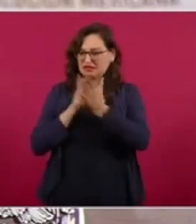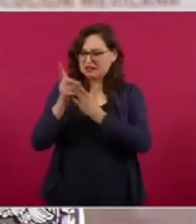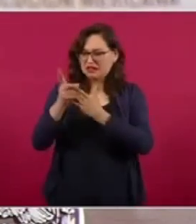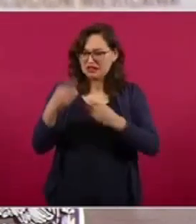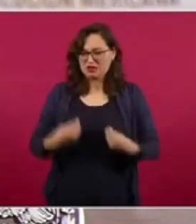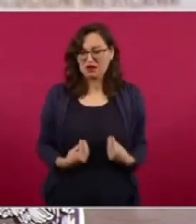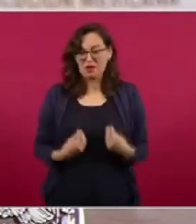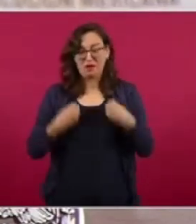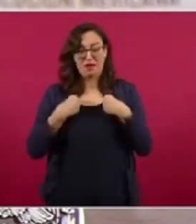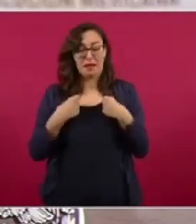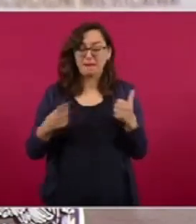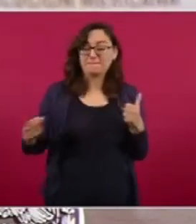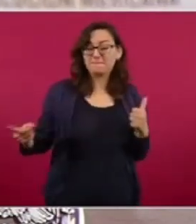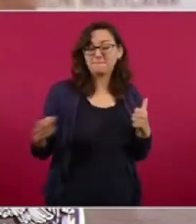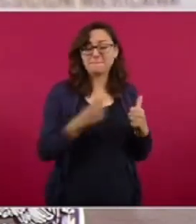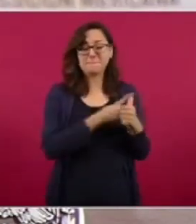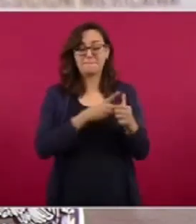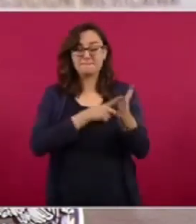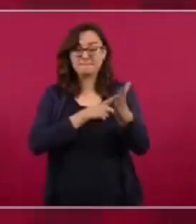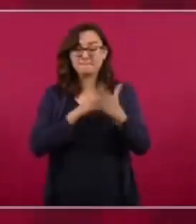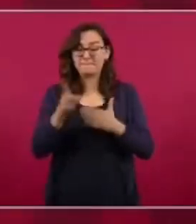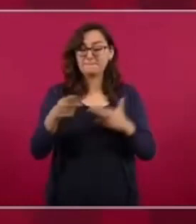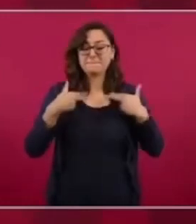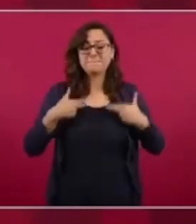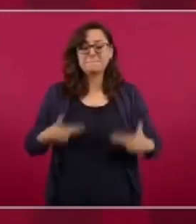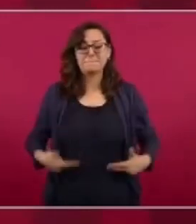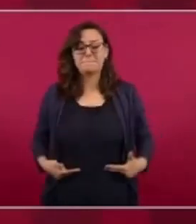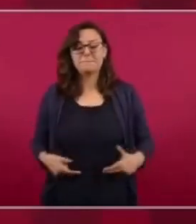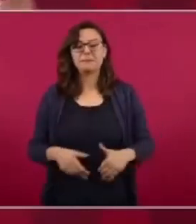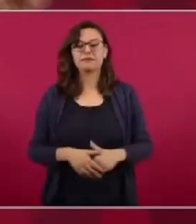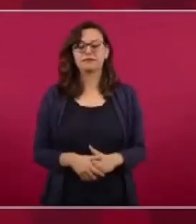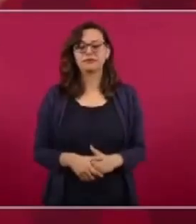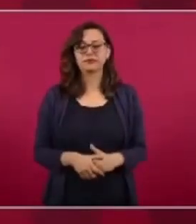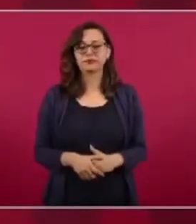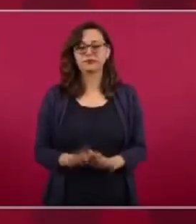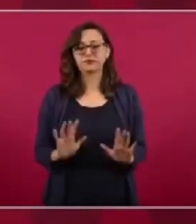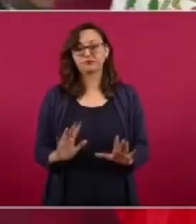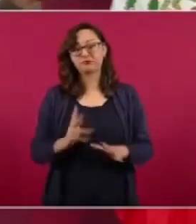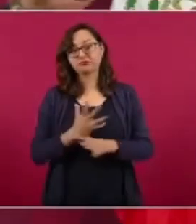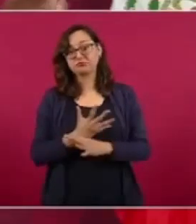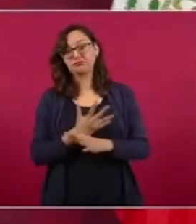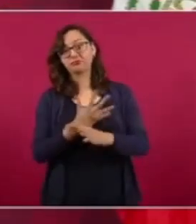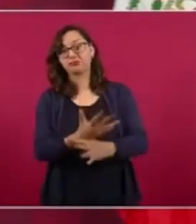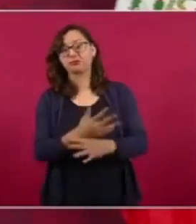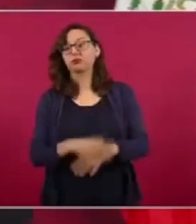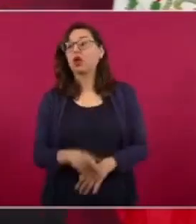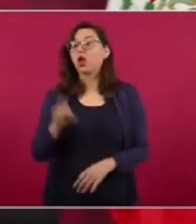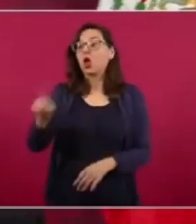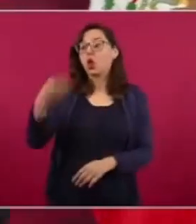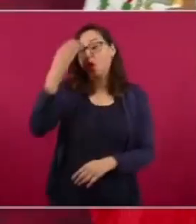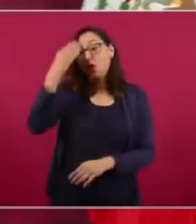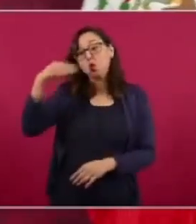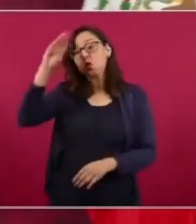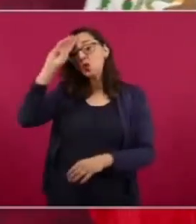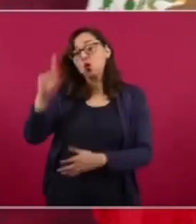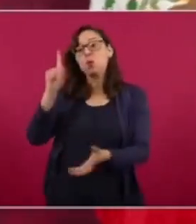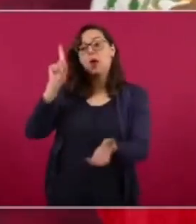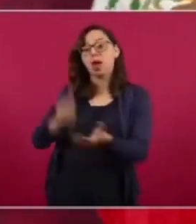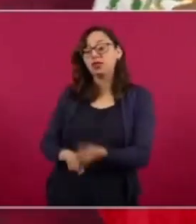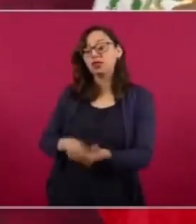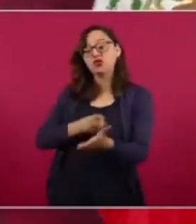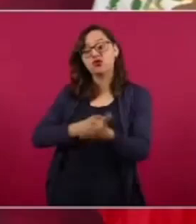derechos humanos. Dicen, se violan los derechos humanos en Cuba, se violan los derechos